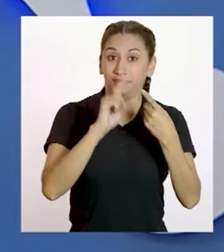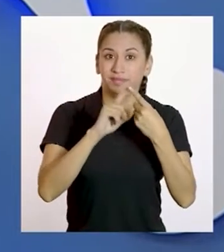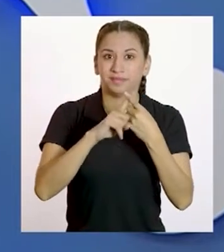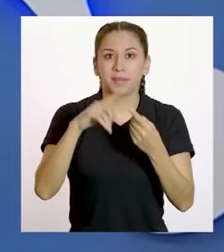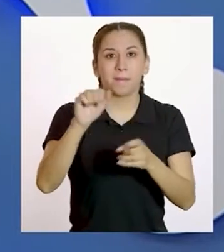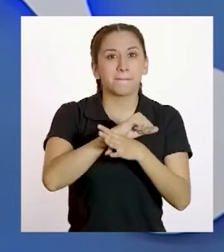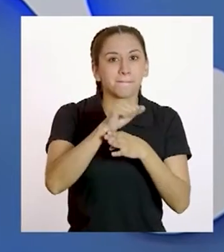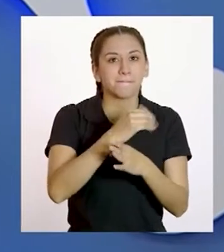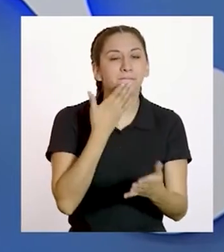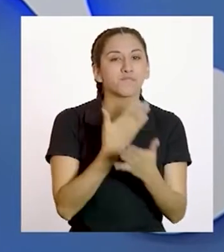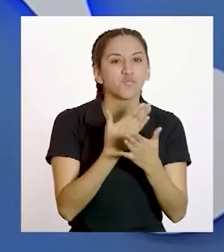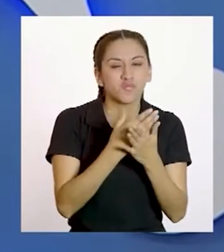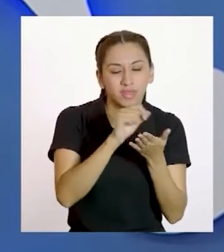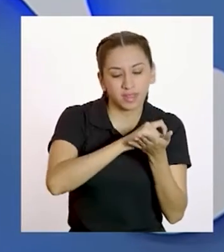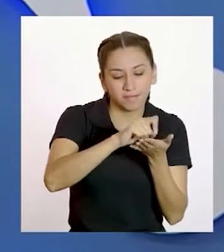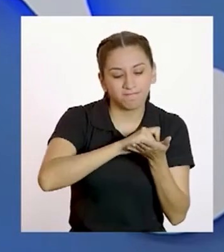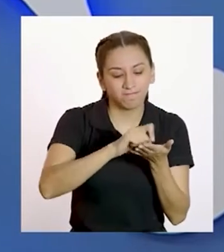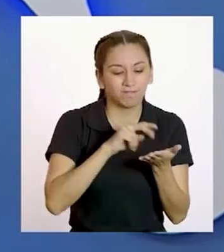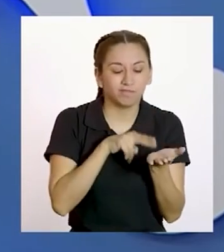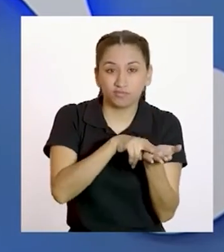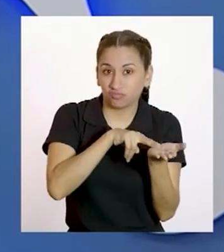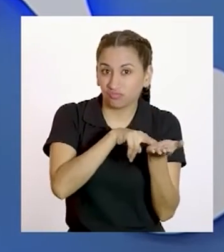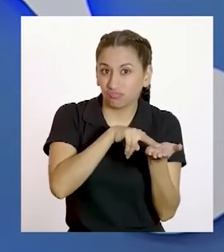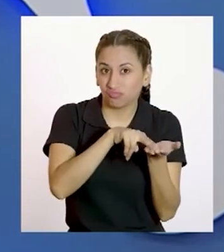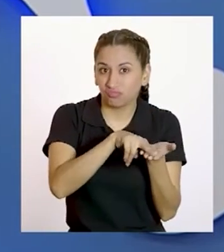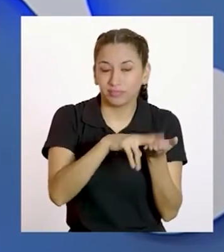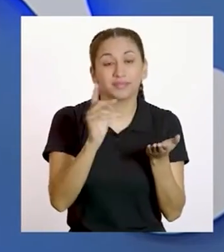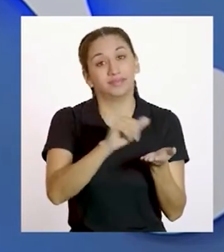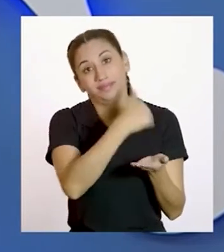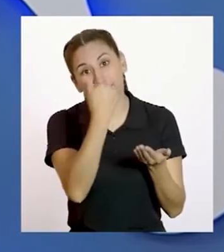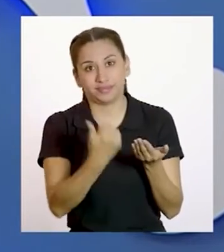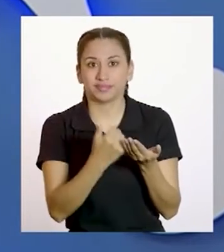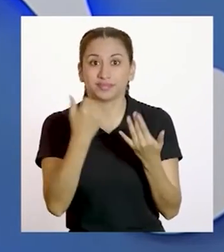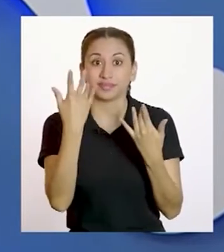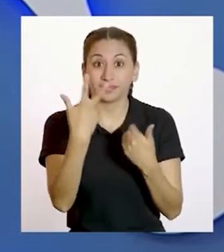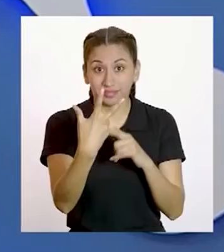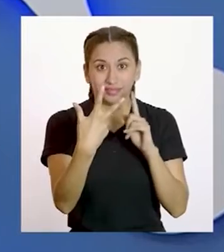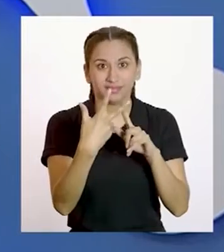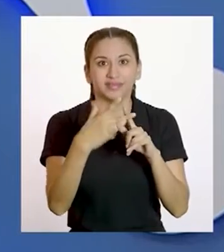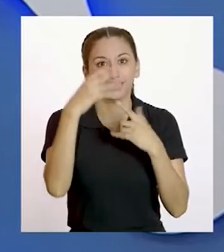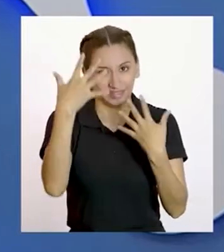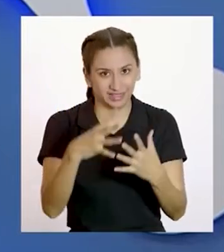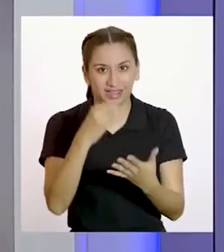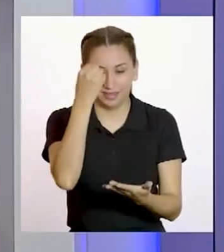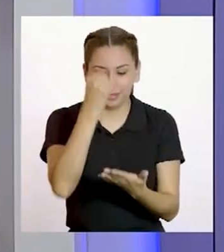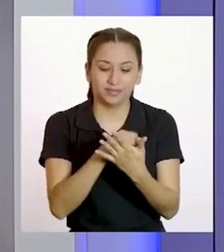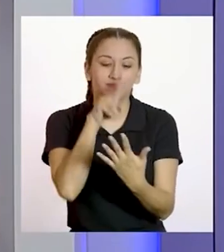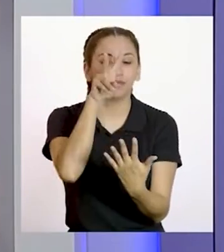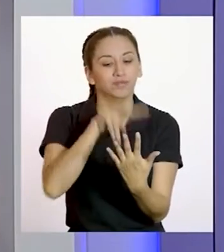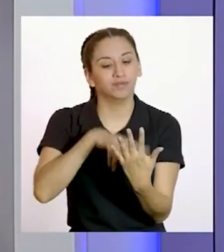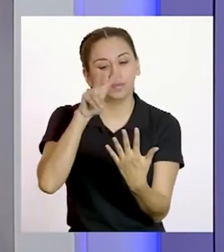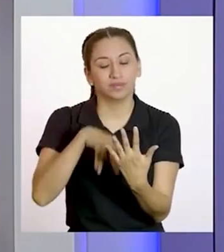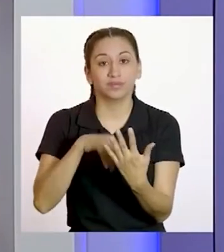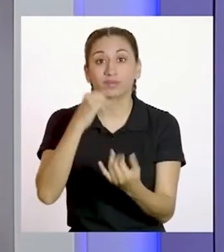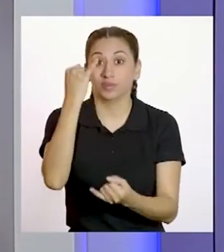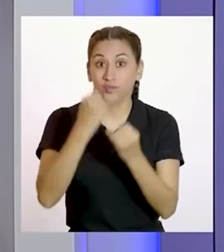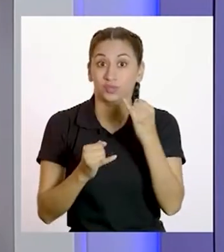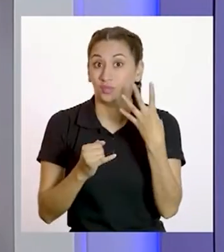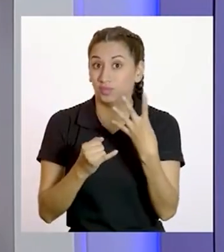un primer borrador. Y en un tercer momento, revisar y mejorar el texto. Por